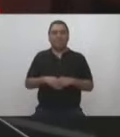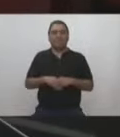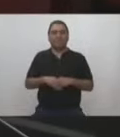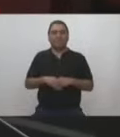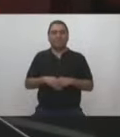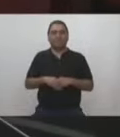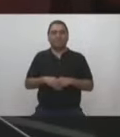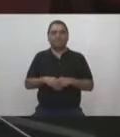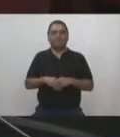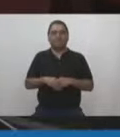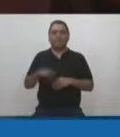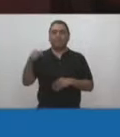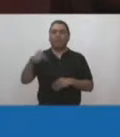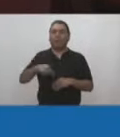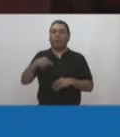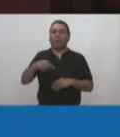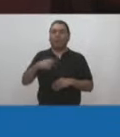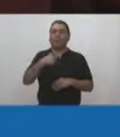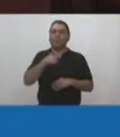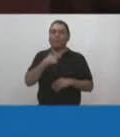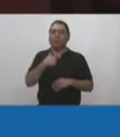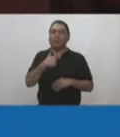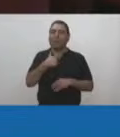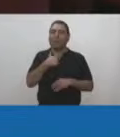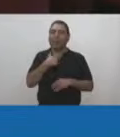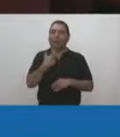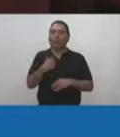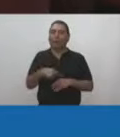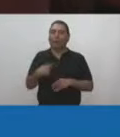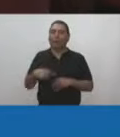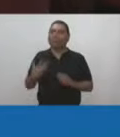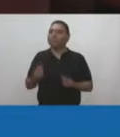al tema de que estén enganchados al aumento del personal parlamentario.